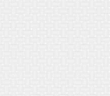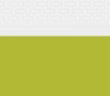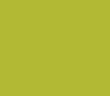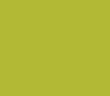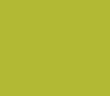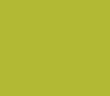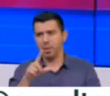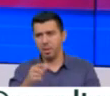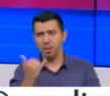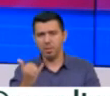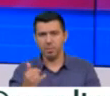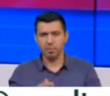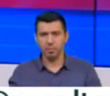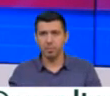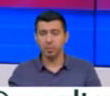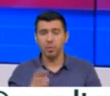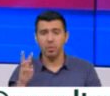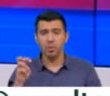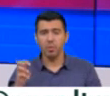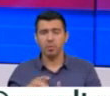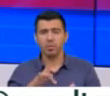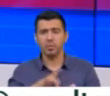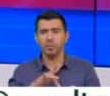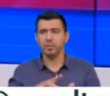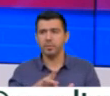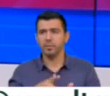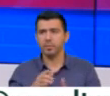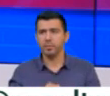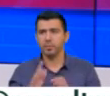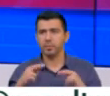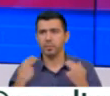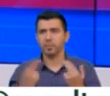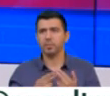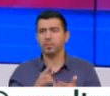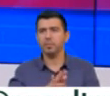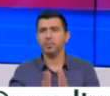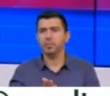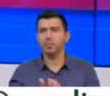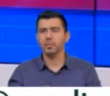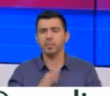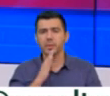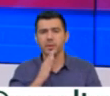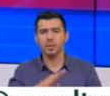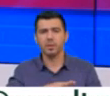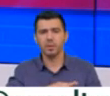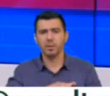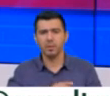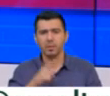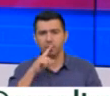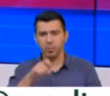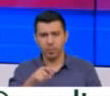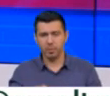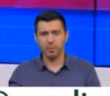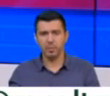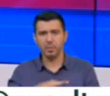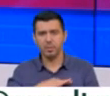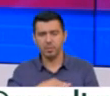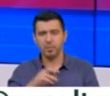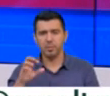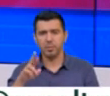Caltro.com. Otro de los asistentes a la cumbre de gobernadores por la paz fue el controvertido alcalde de Bucaramanga, el ingeniero